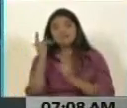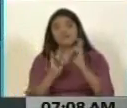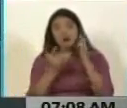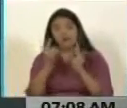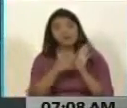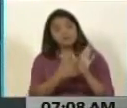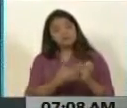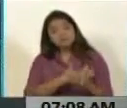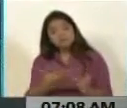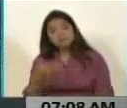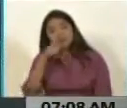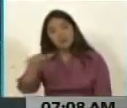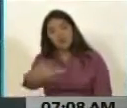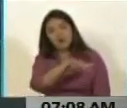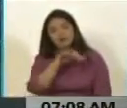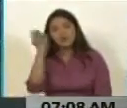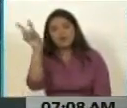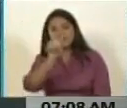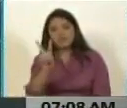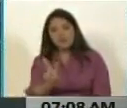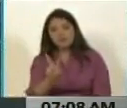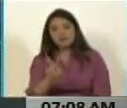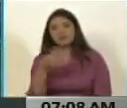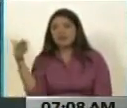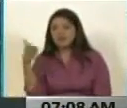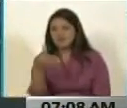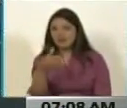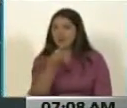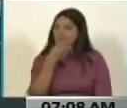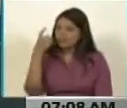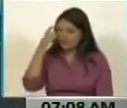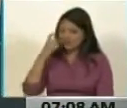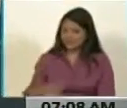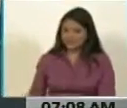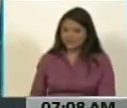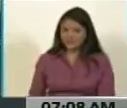a disposición del pueblo venezolano que va a acudir? Buenos días.